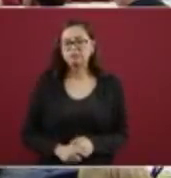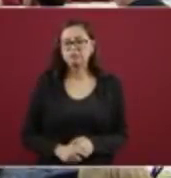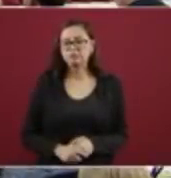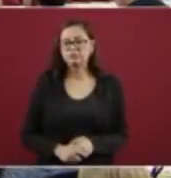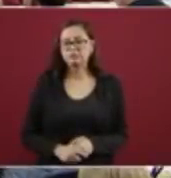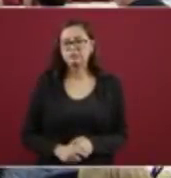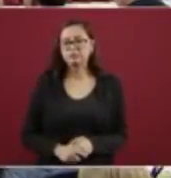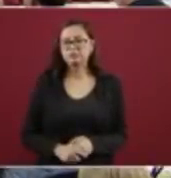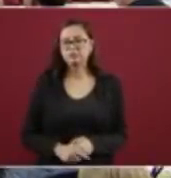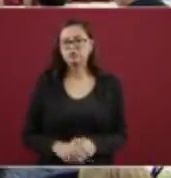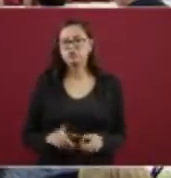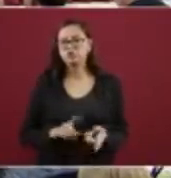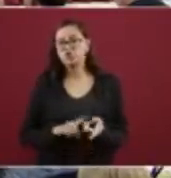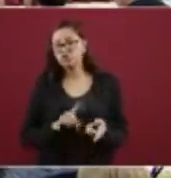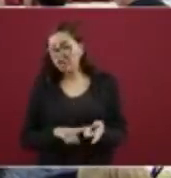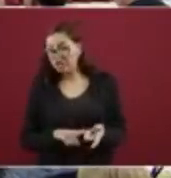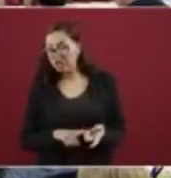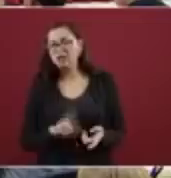Sinaloa.